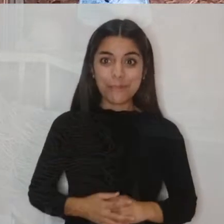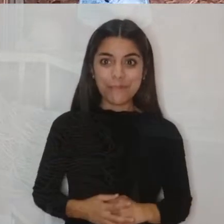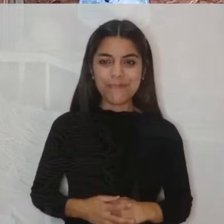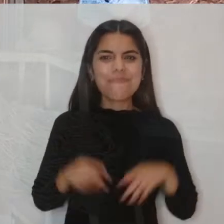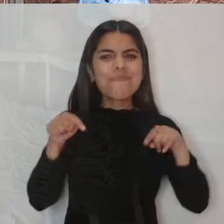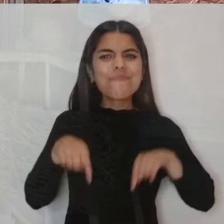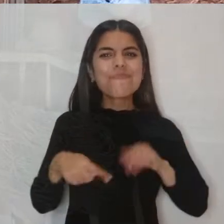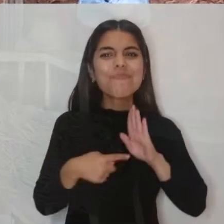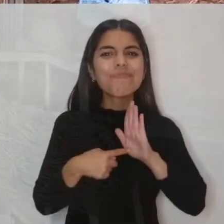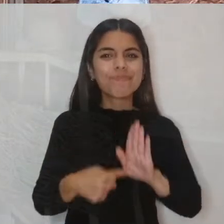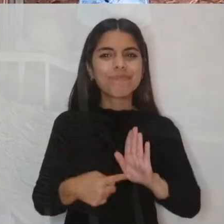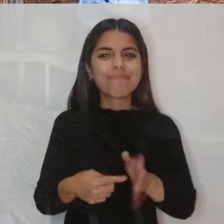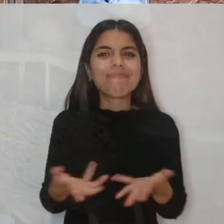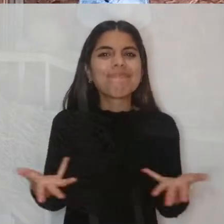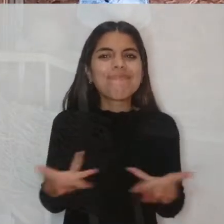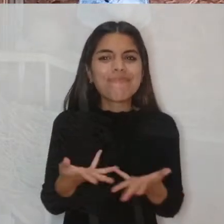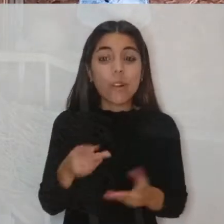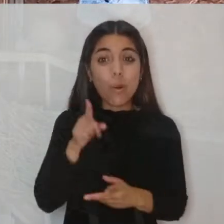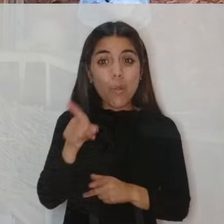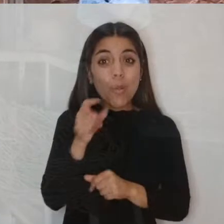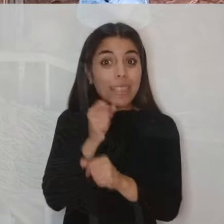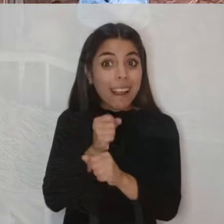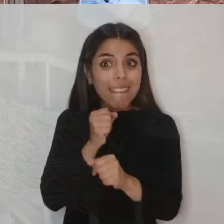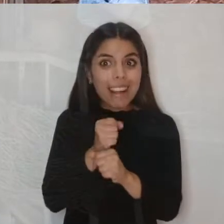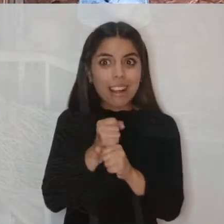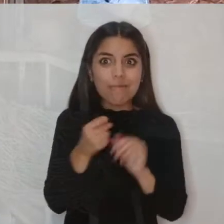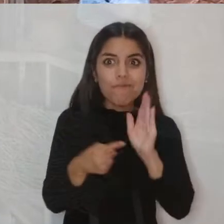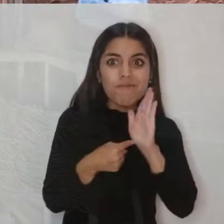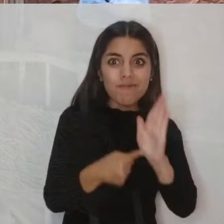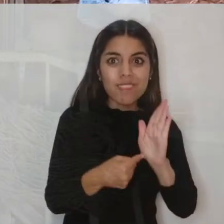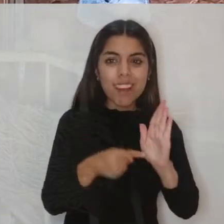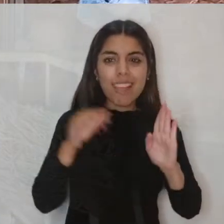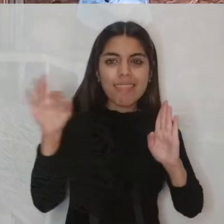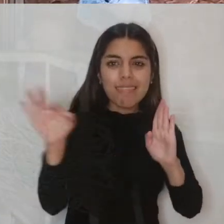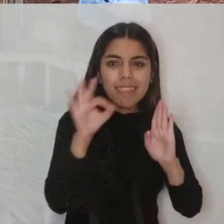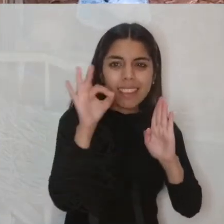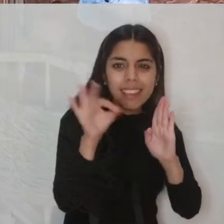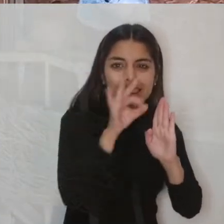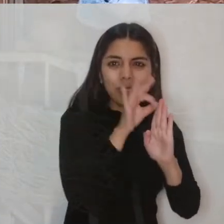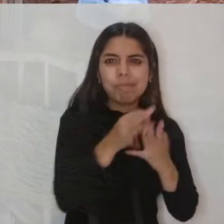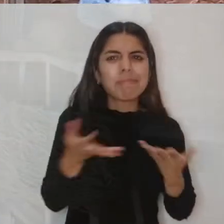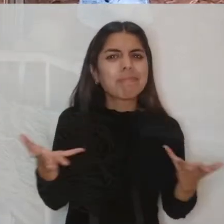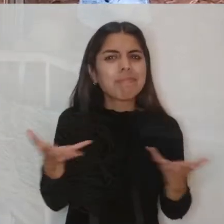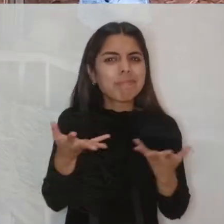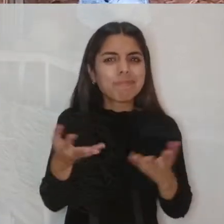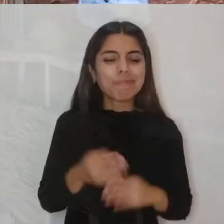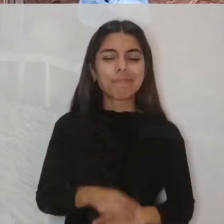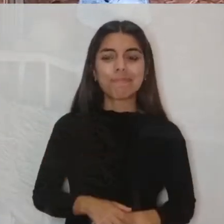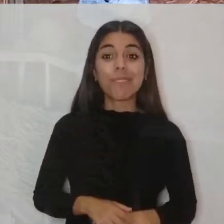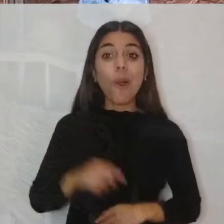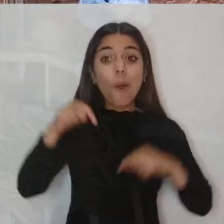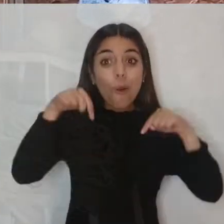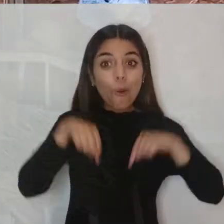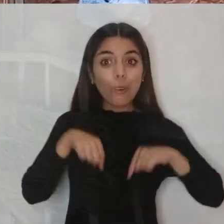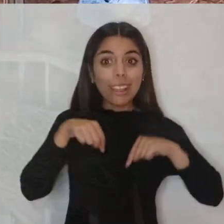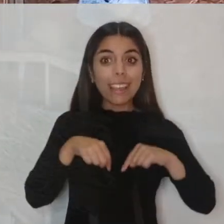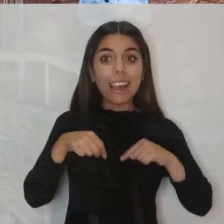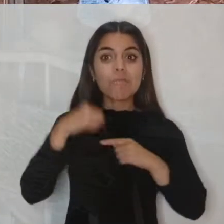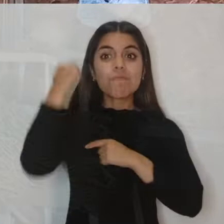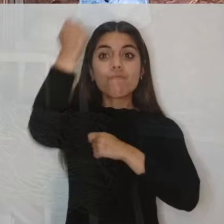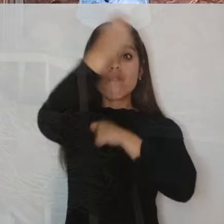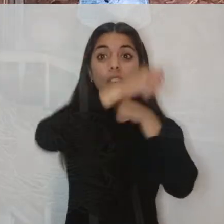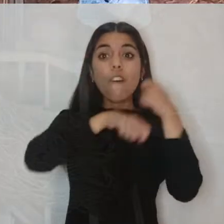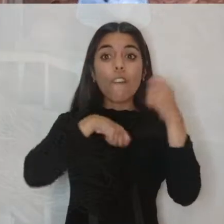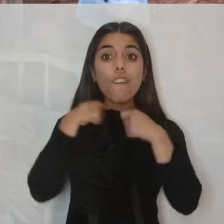¿qué nos vas a mostrar hoy día? ¿Qué vas a tejer en tu telar, Jimena? Mire, hoy voy a tejer una ufanda.